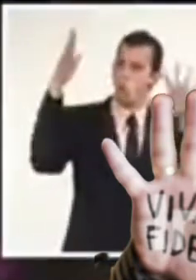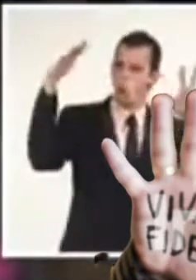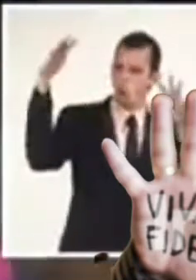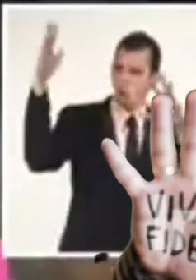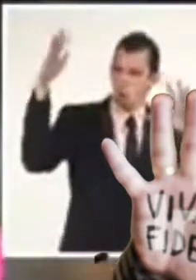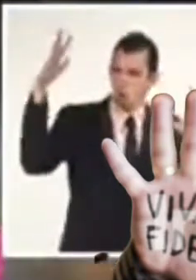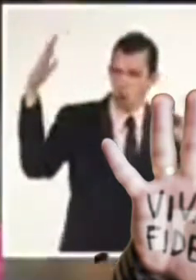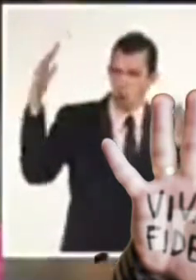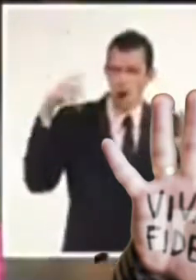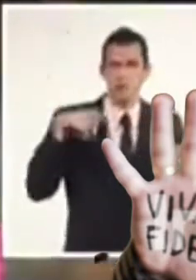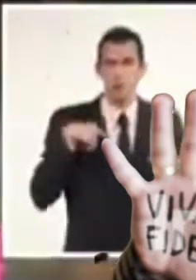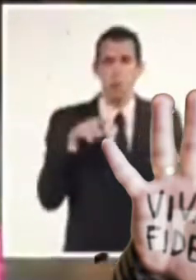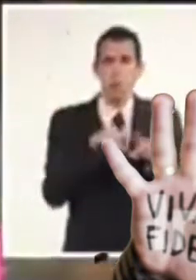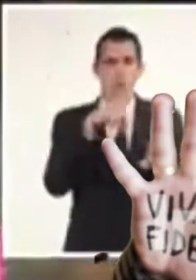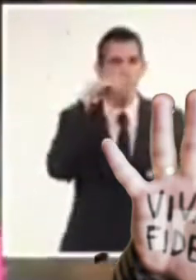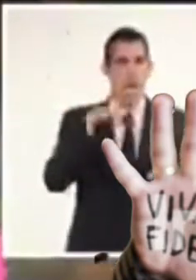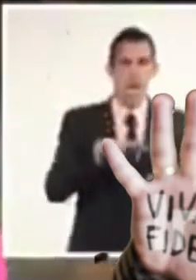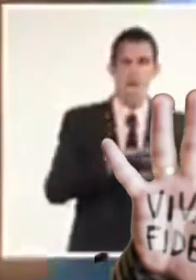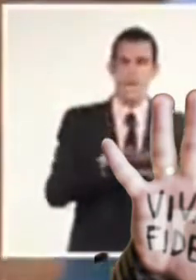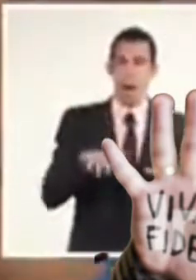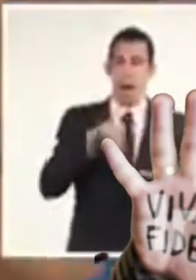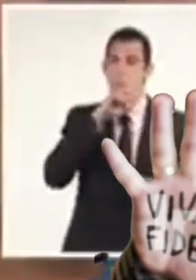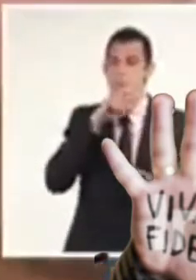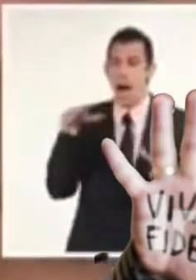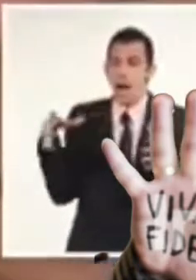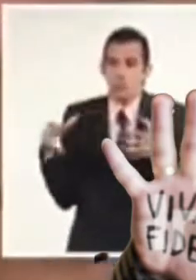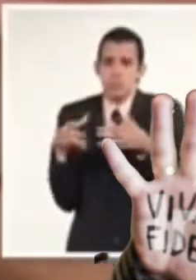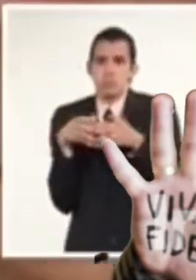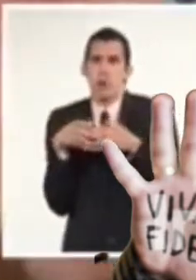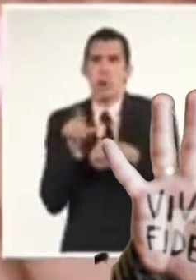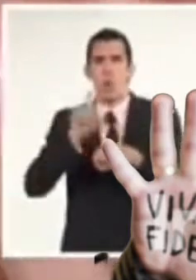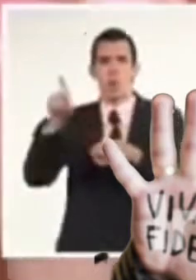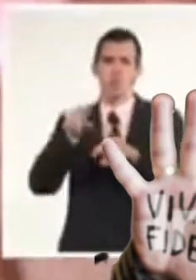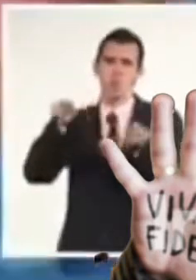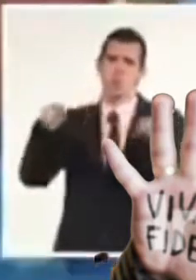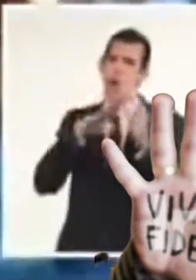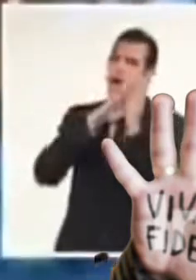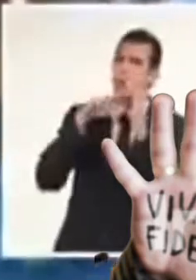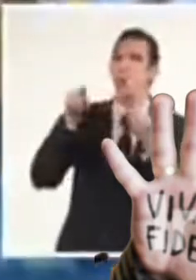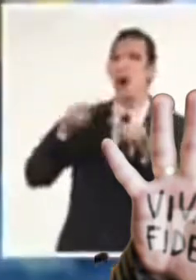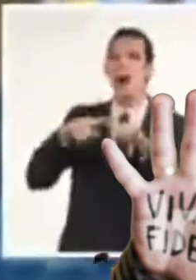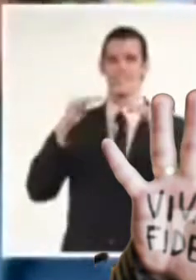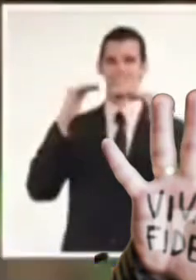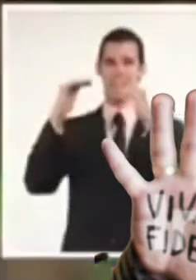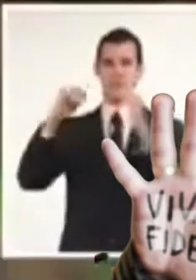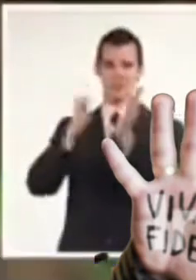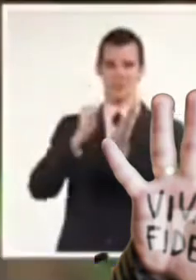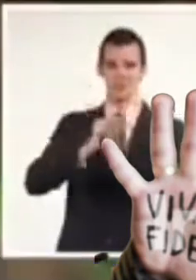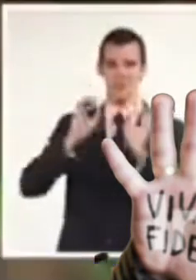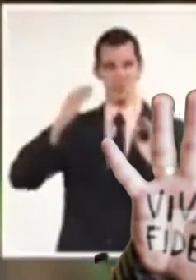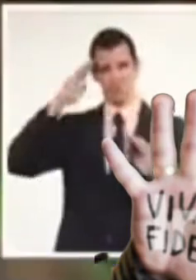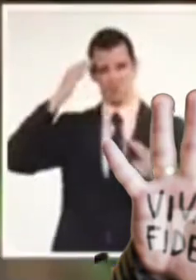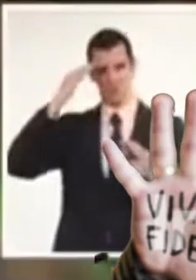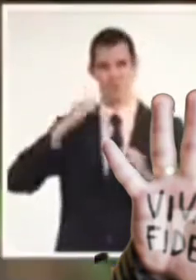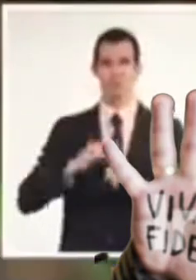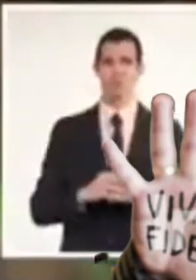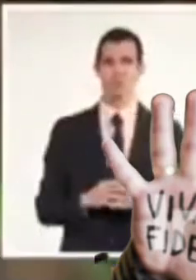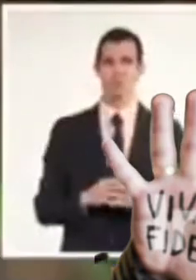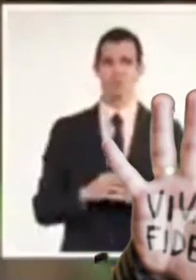Yo estaba con las niñas y mi mamá en el último cuarto, que es el que tengo de placa. Salimos, nos paramos en la parte del